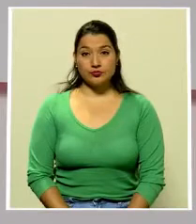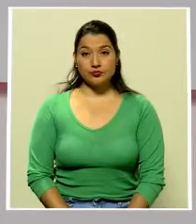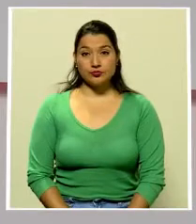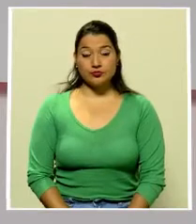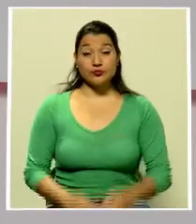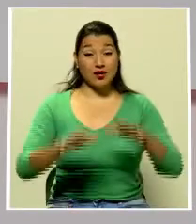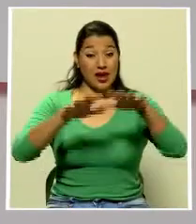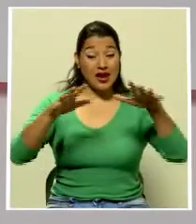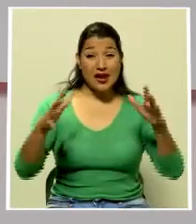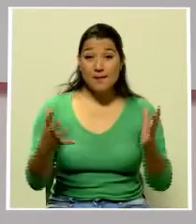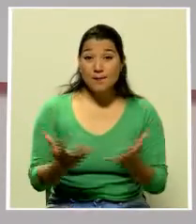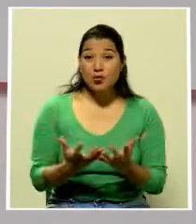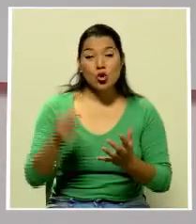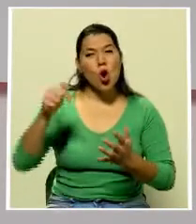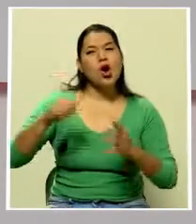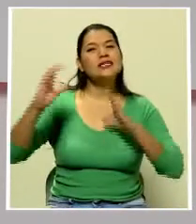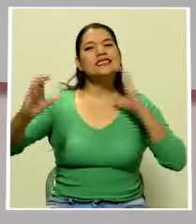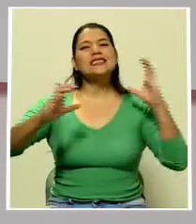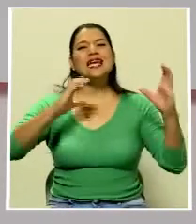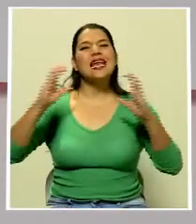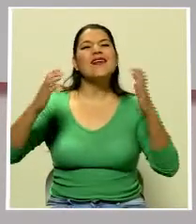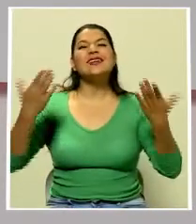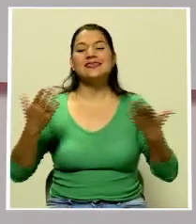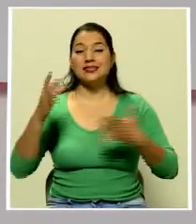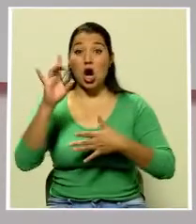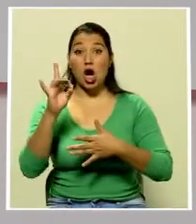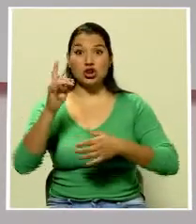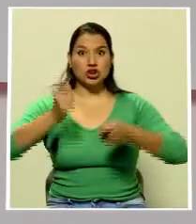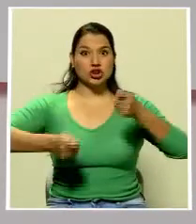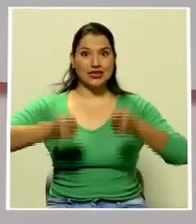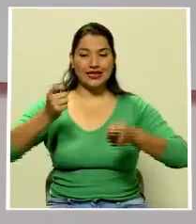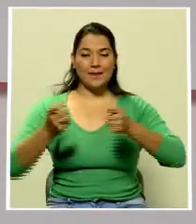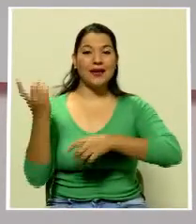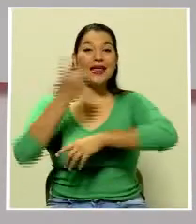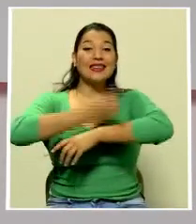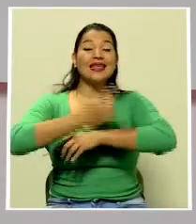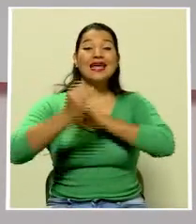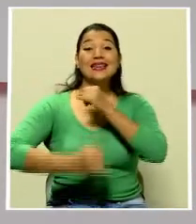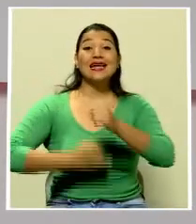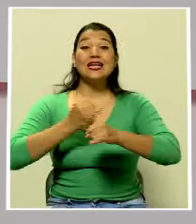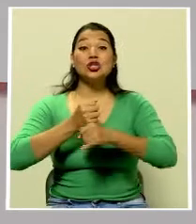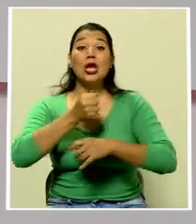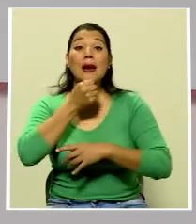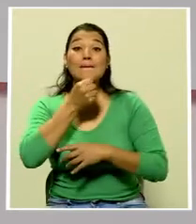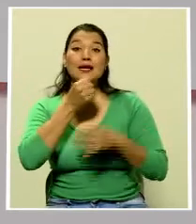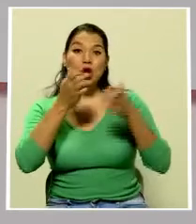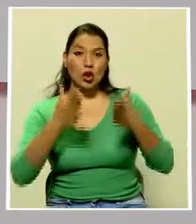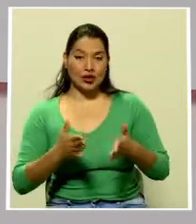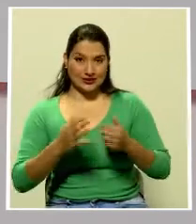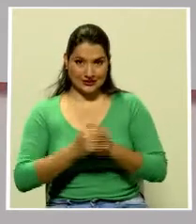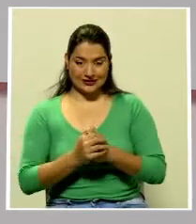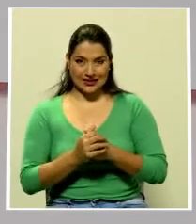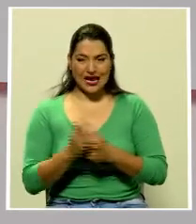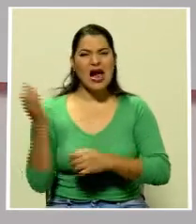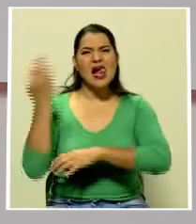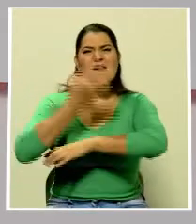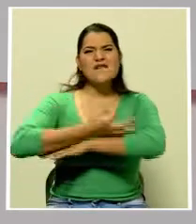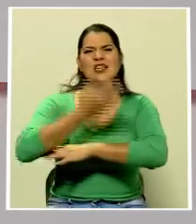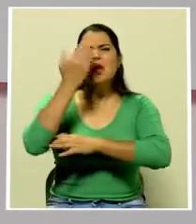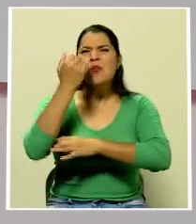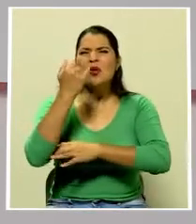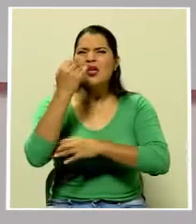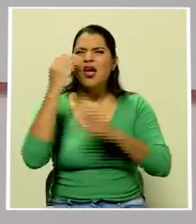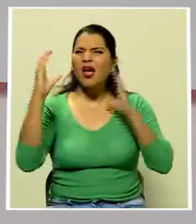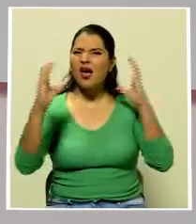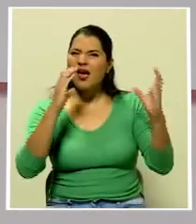El mundo celebra hoy, 8 de septiembre, el Día Internacional del Periodista. La fecha se conmemora